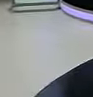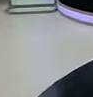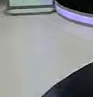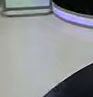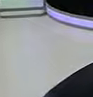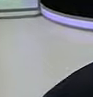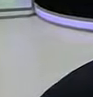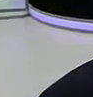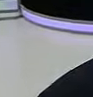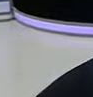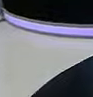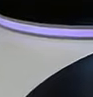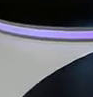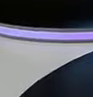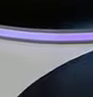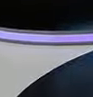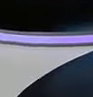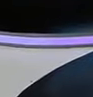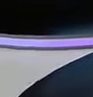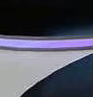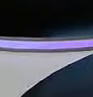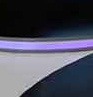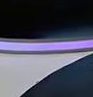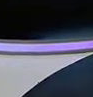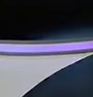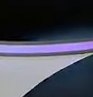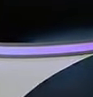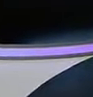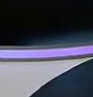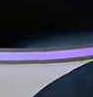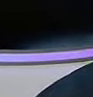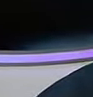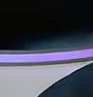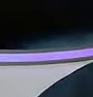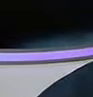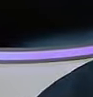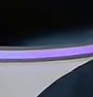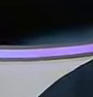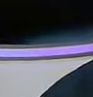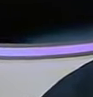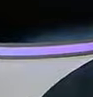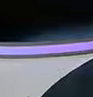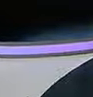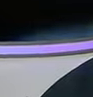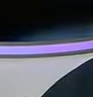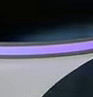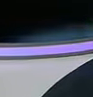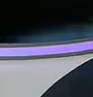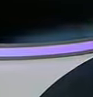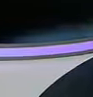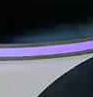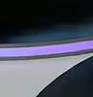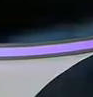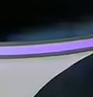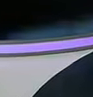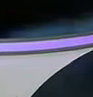les deseamos que tengan un excelente día. Ya sabe, tiene que sonreír para que todo le salga perfecto. Gracias, mi querida Ali, Dianita.